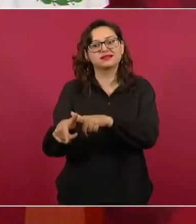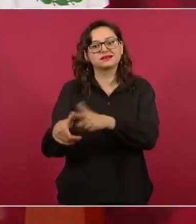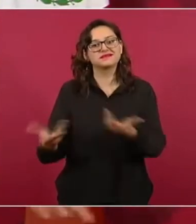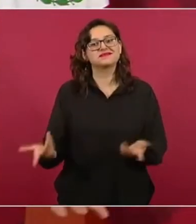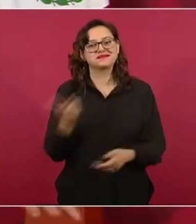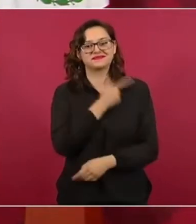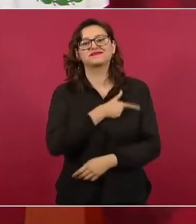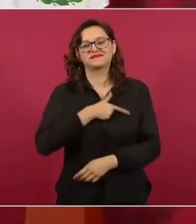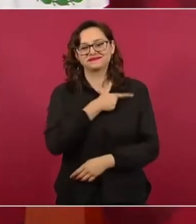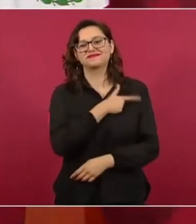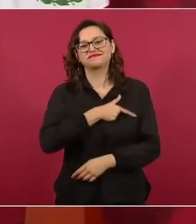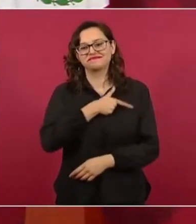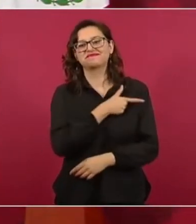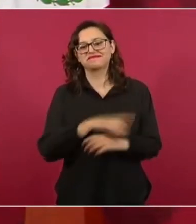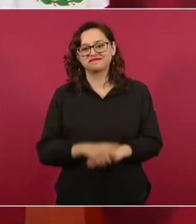una campaña así